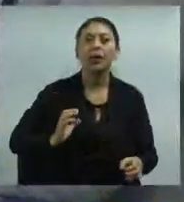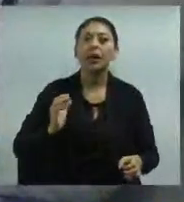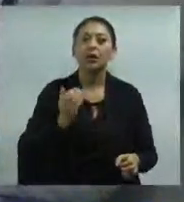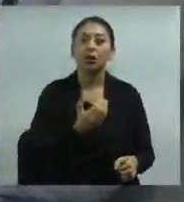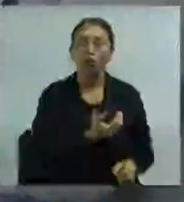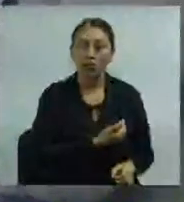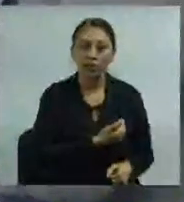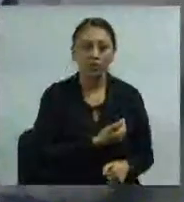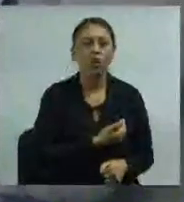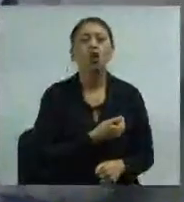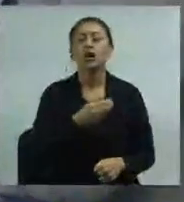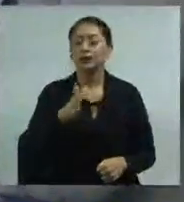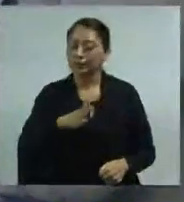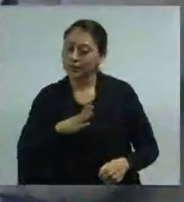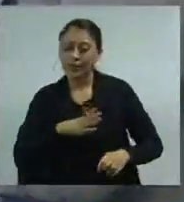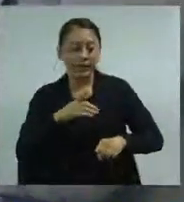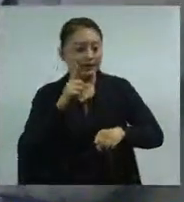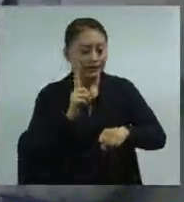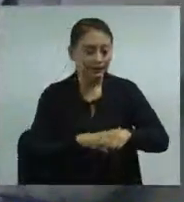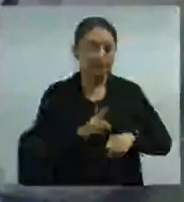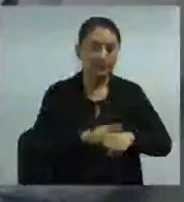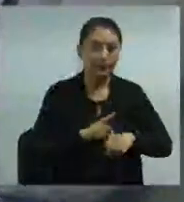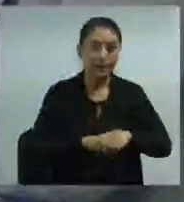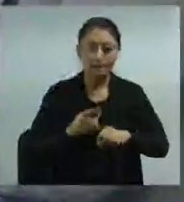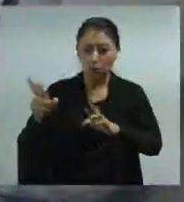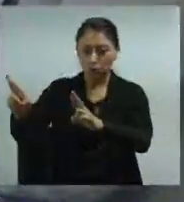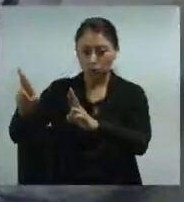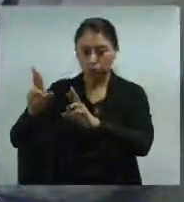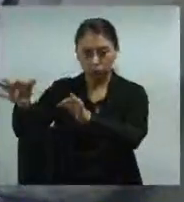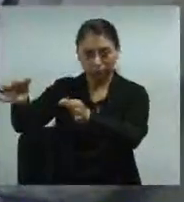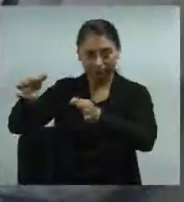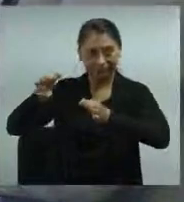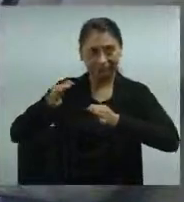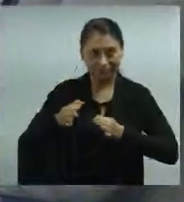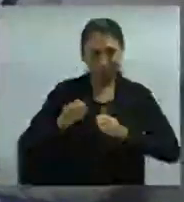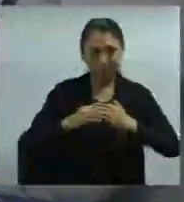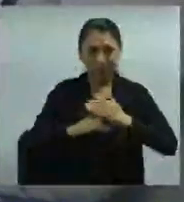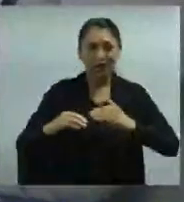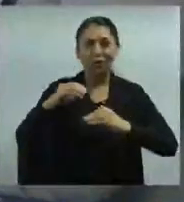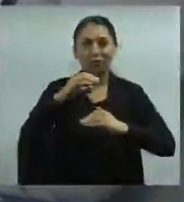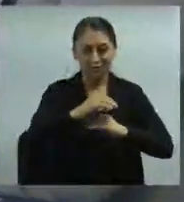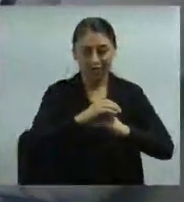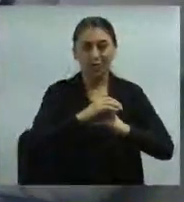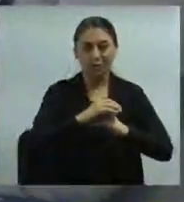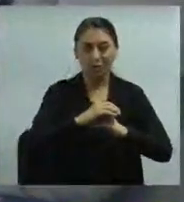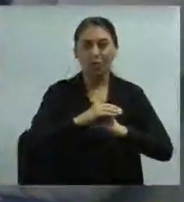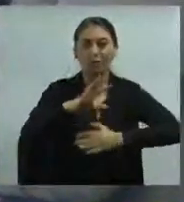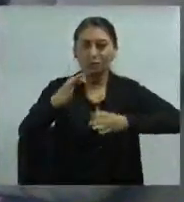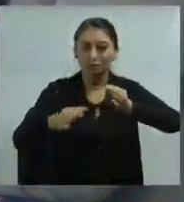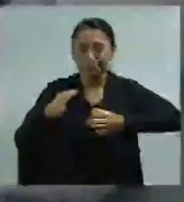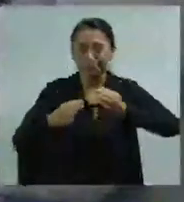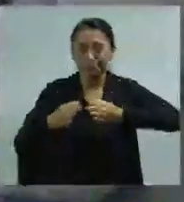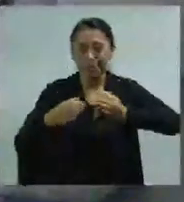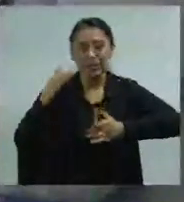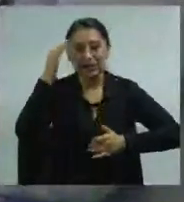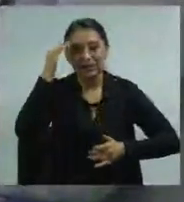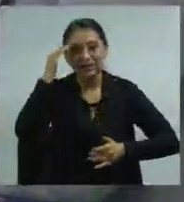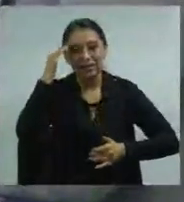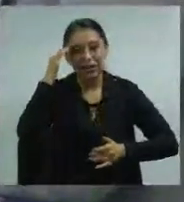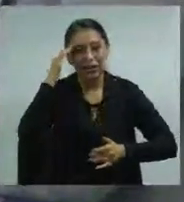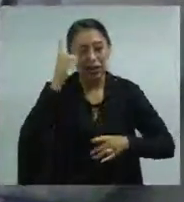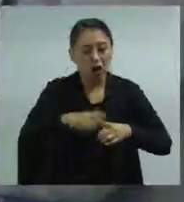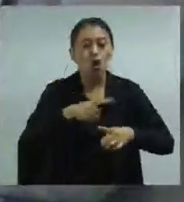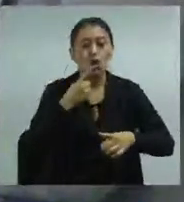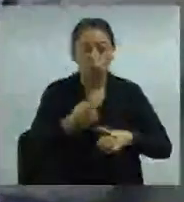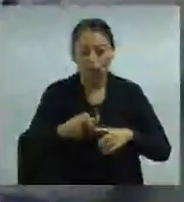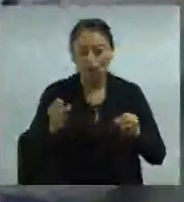el tiempo suficiente para después de haber recibido la notificación del Consejo de la Carrera Judicial poder determinar en qué momento hacerlo